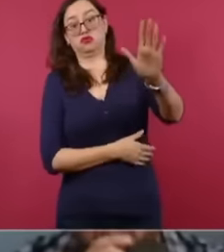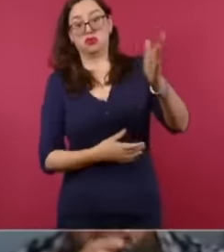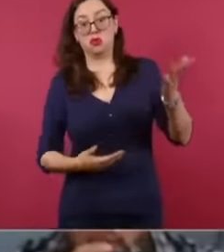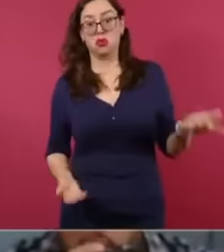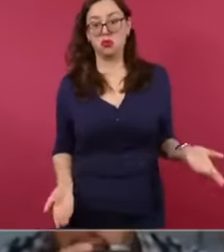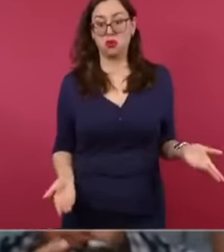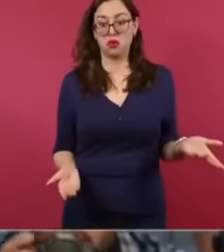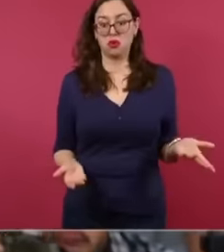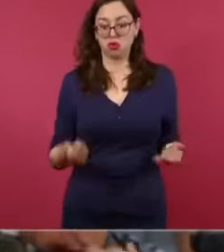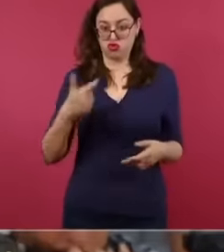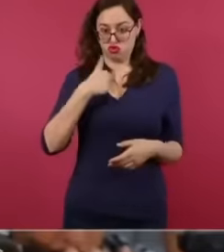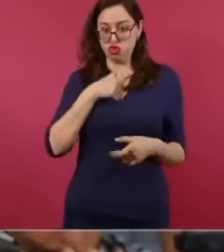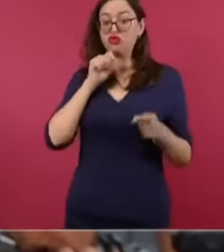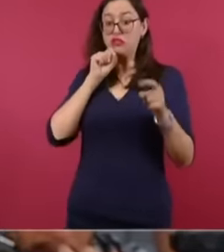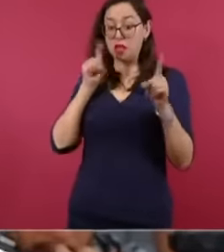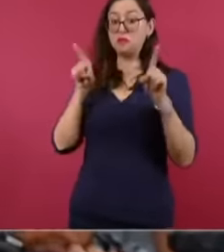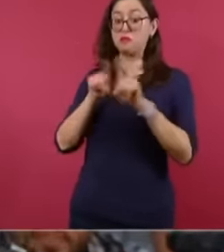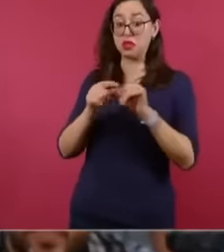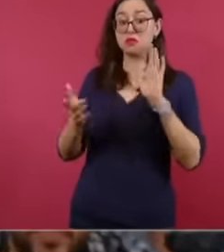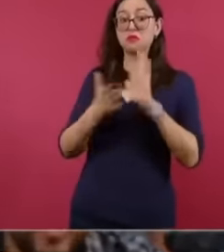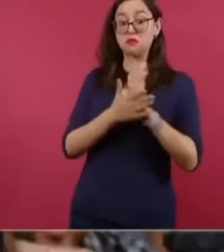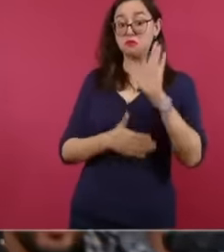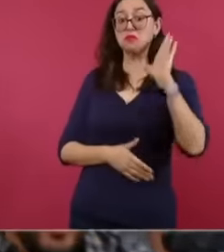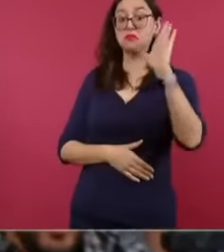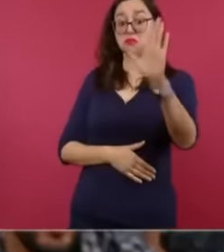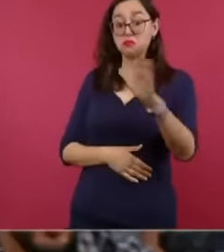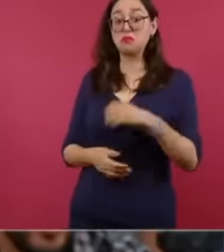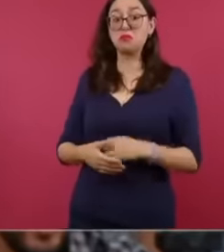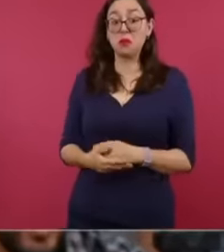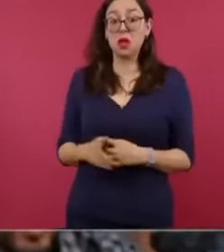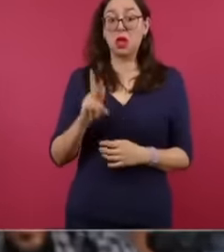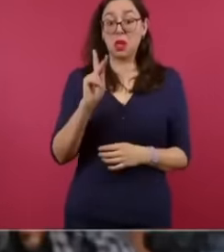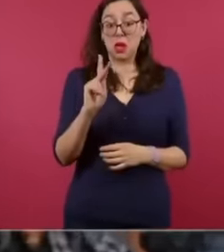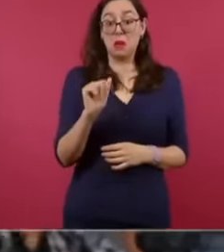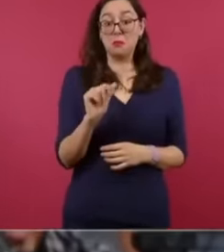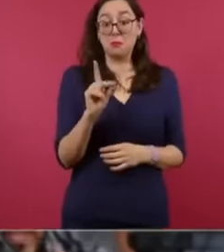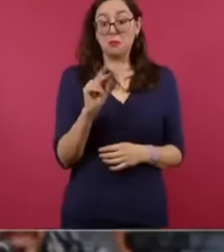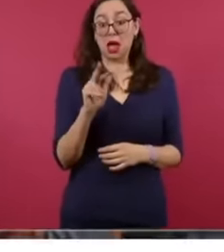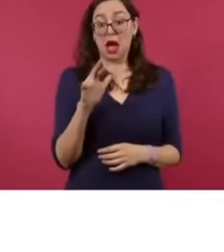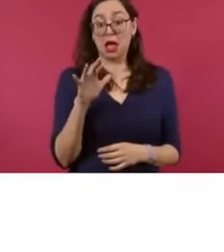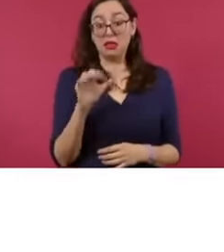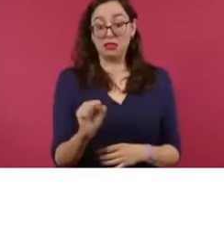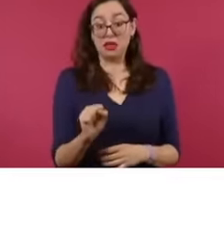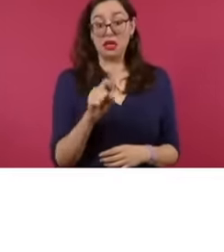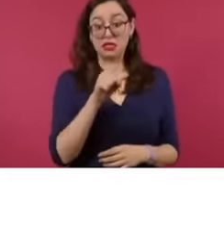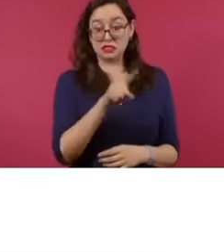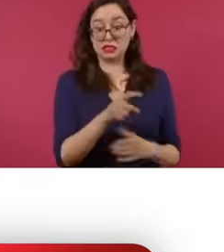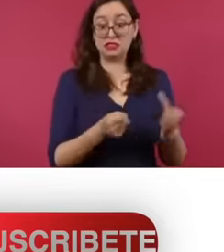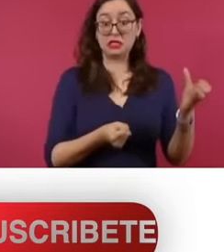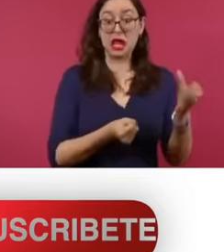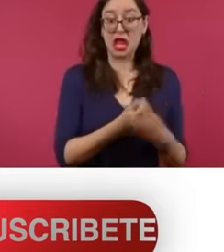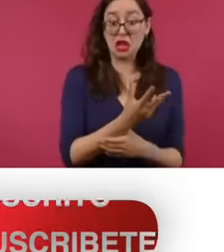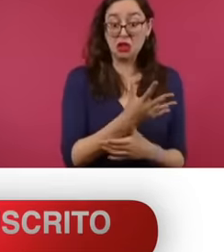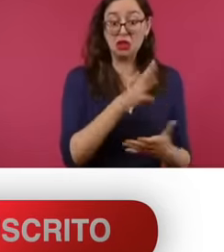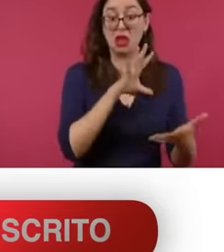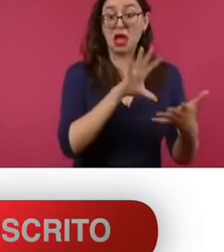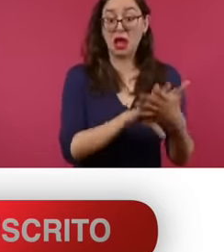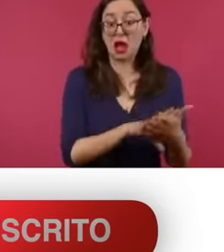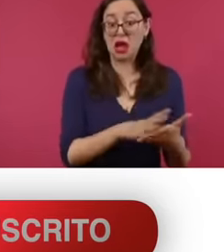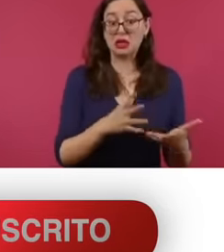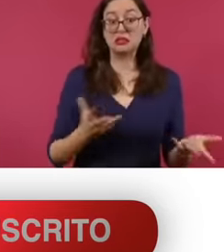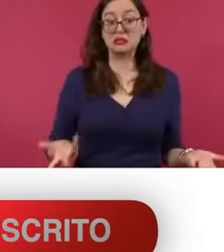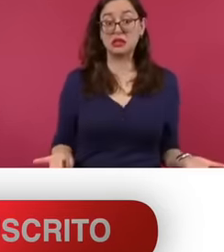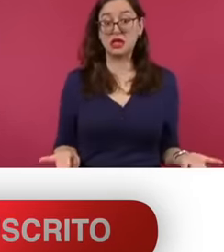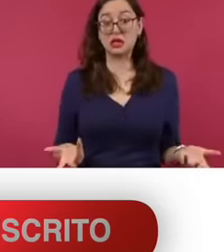Entonces yo le digo, estos también son hechos. Padres salió de la cárcel, 2 meses después de que usted entró. Sí, pero yo no tuve que ver nada de ese eso. Ese